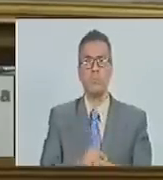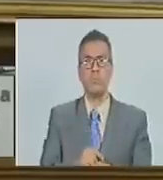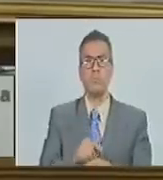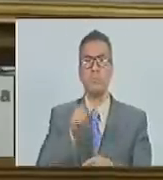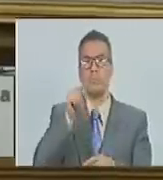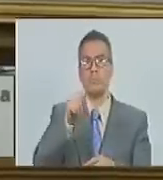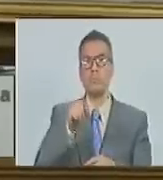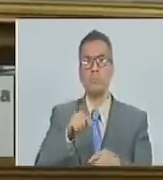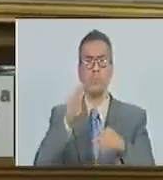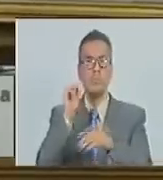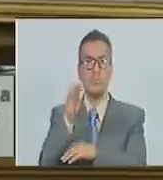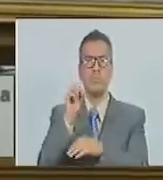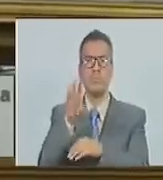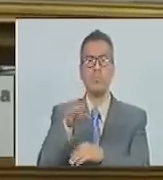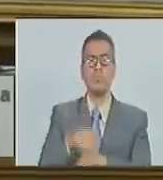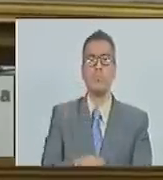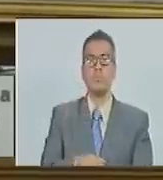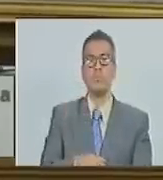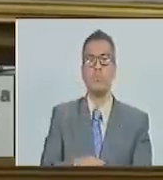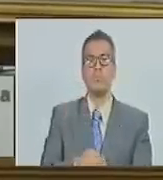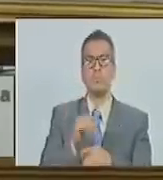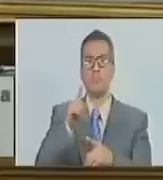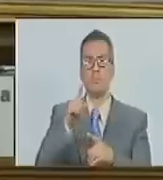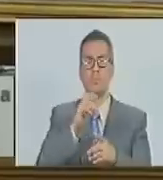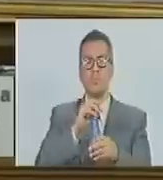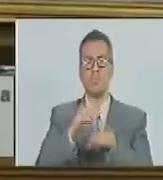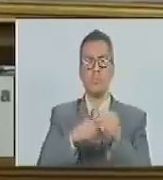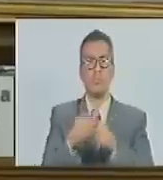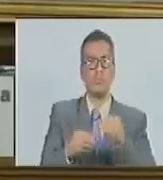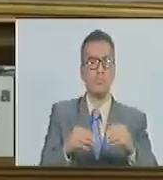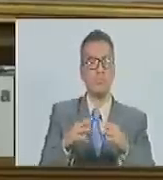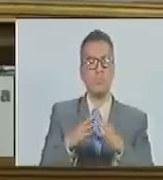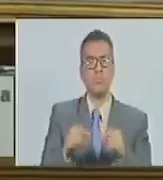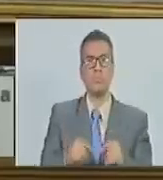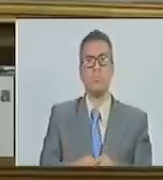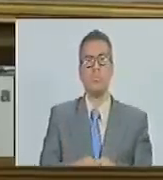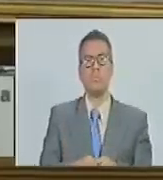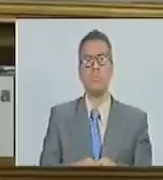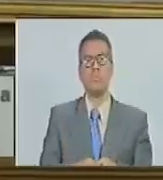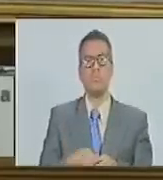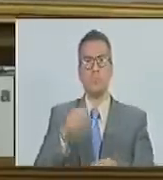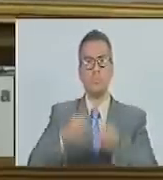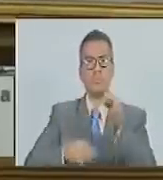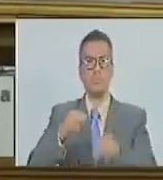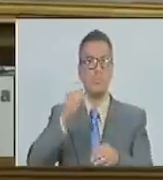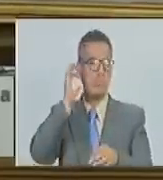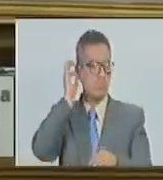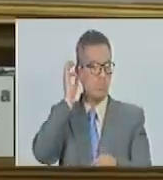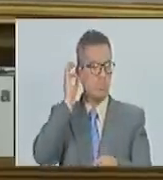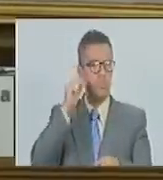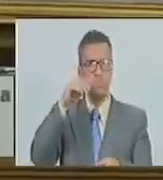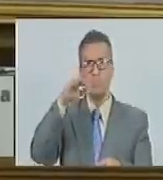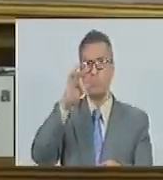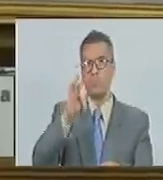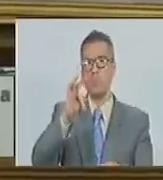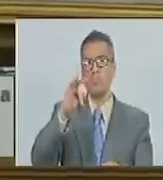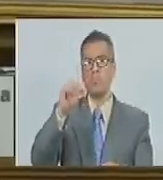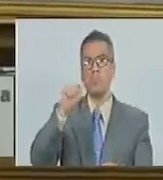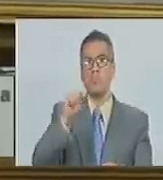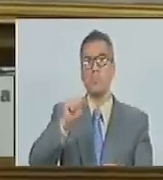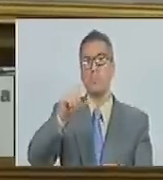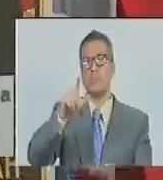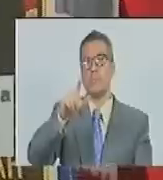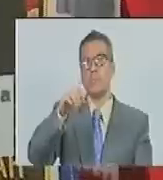Ese foro fue moderado, entre otros, por la abogada del movimiento Free Alex Saab,